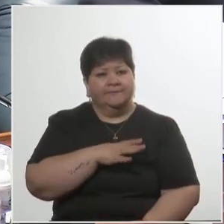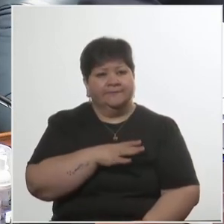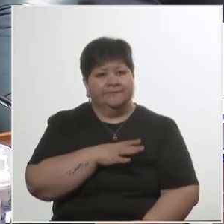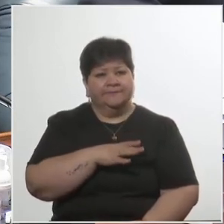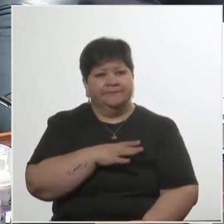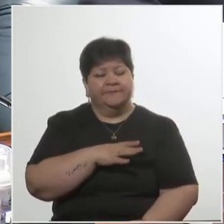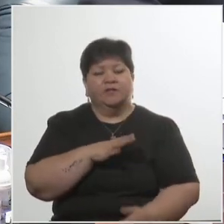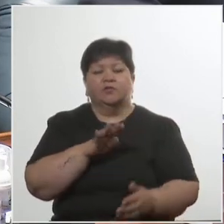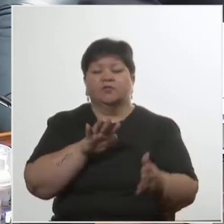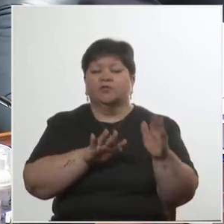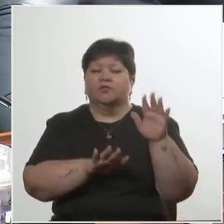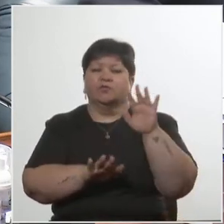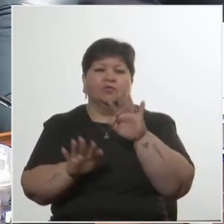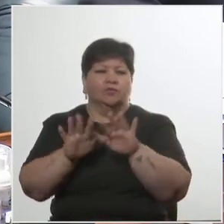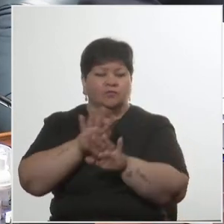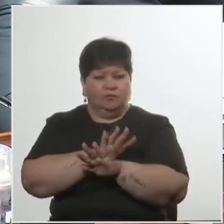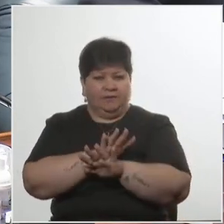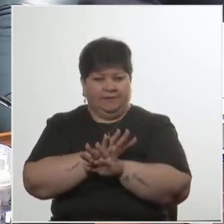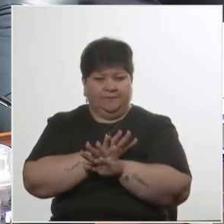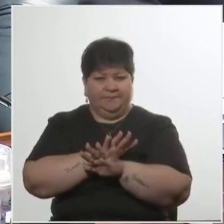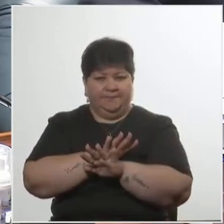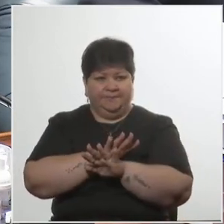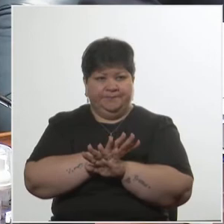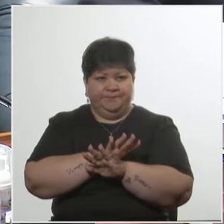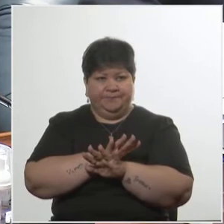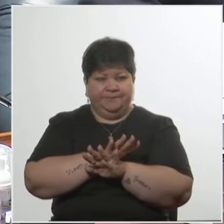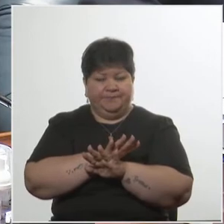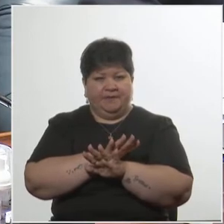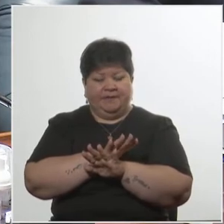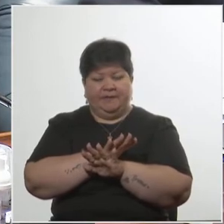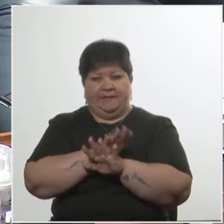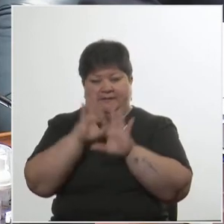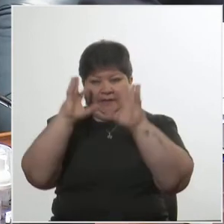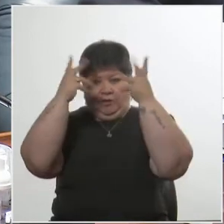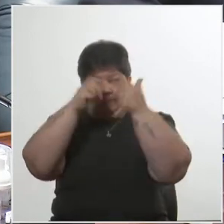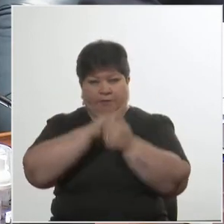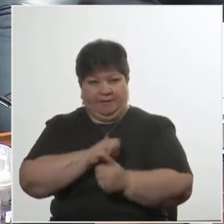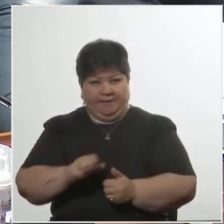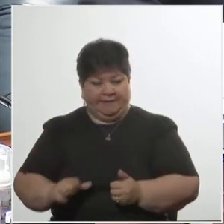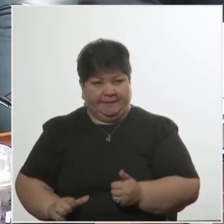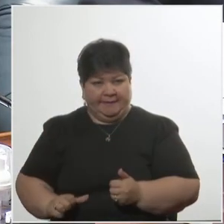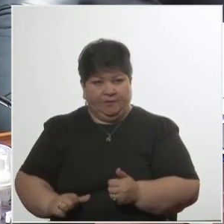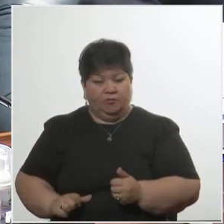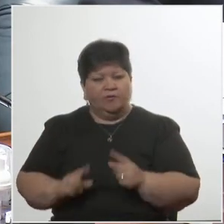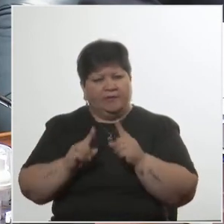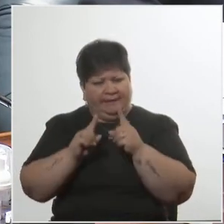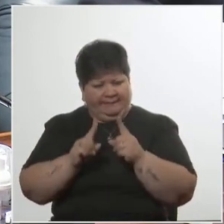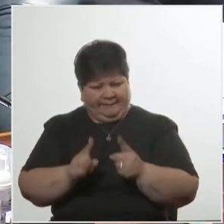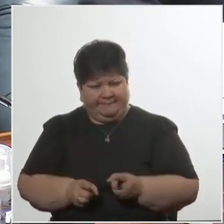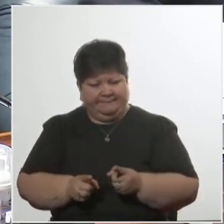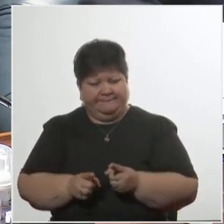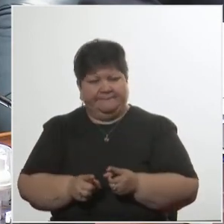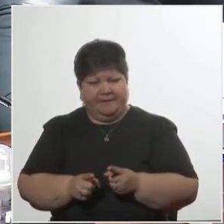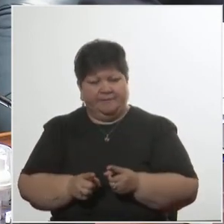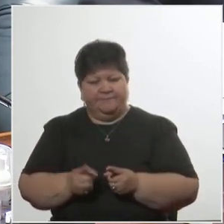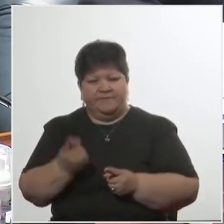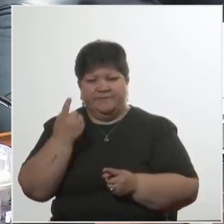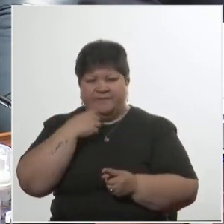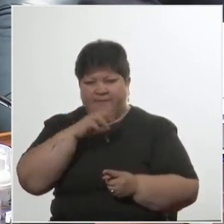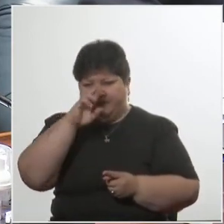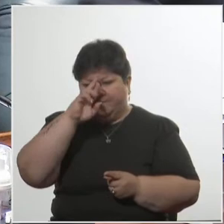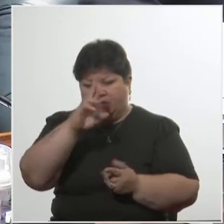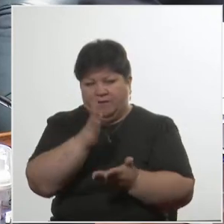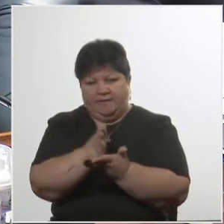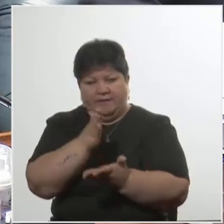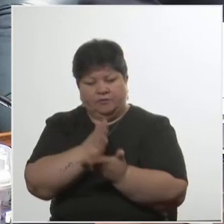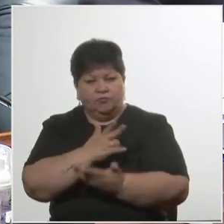confundirlos tantos en cuanto a las al terrorismo de estado y a las violaciones de Derechos Humanos hace un rato el